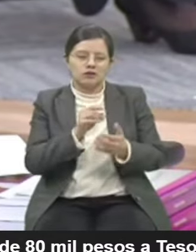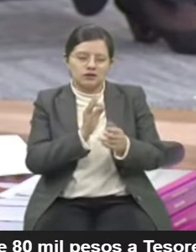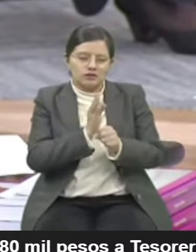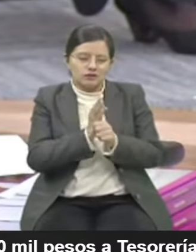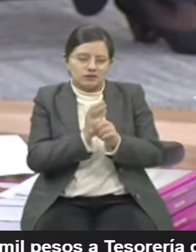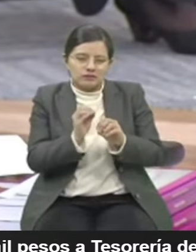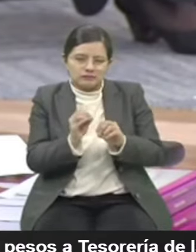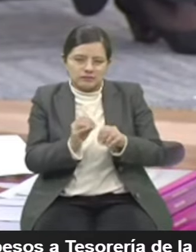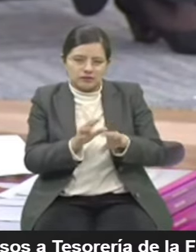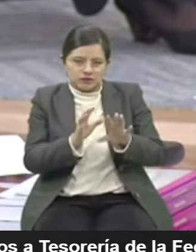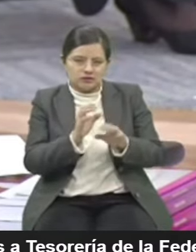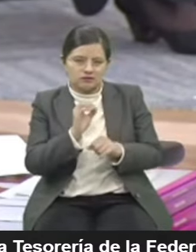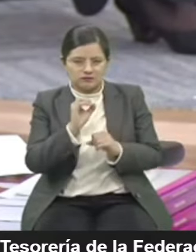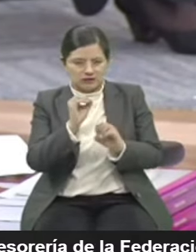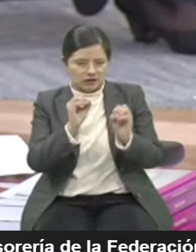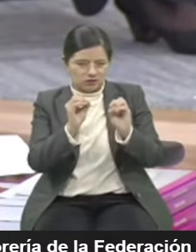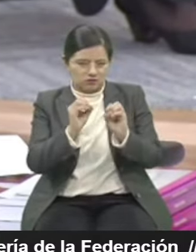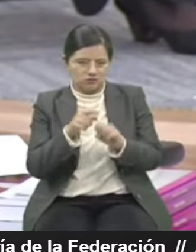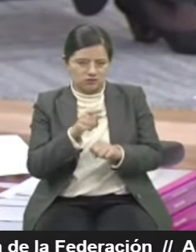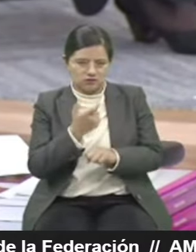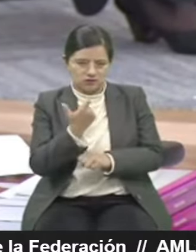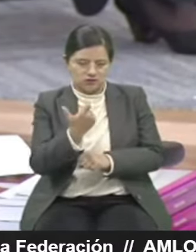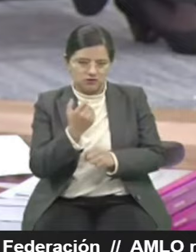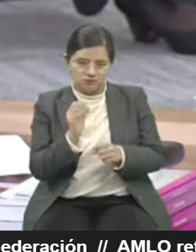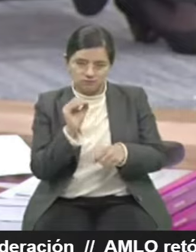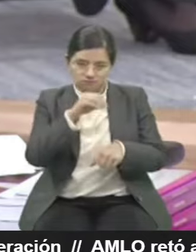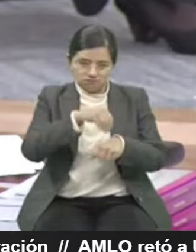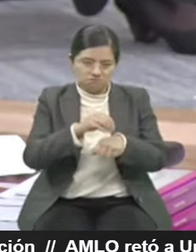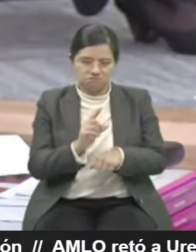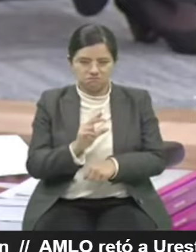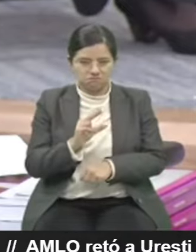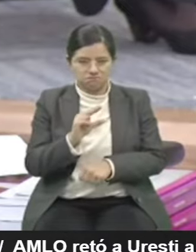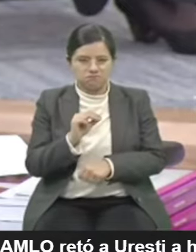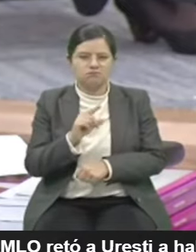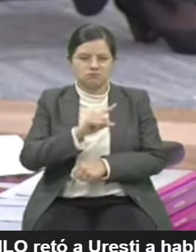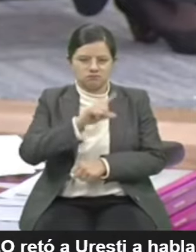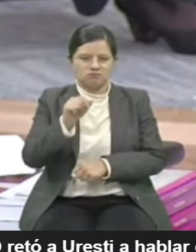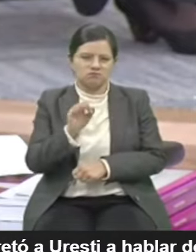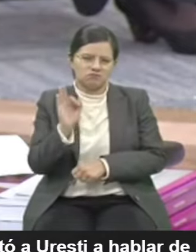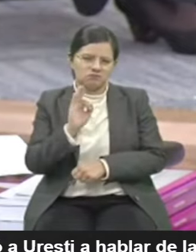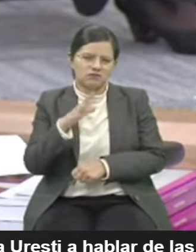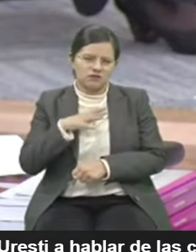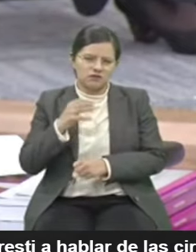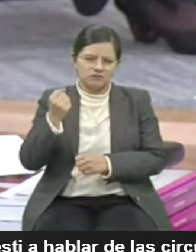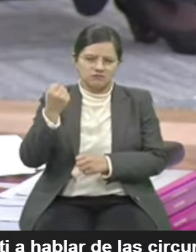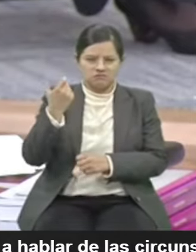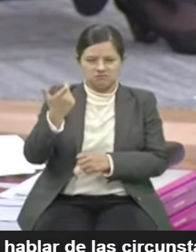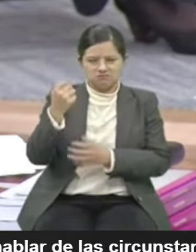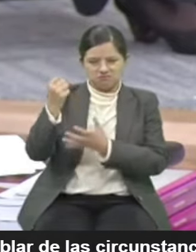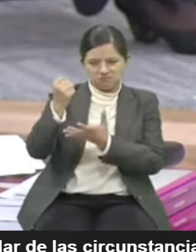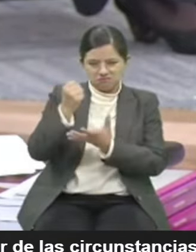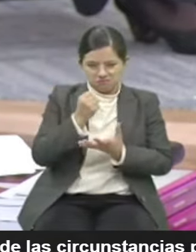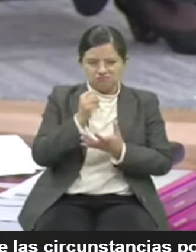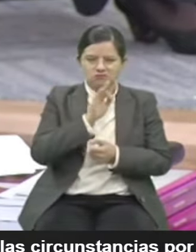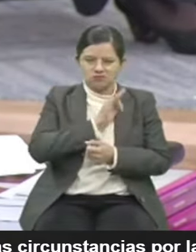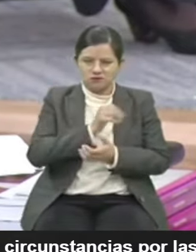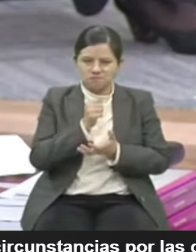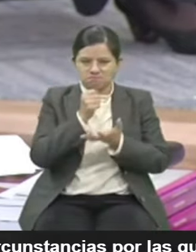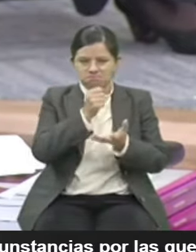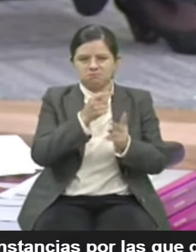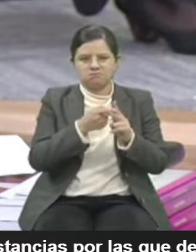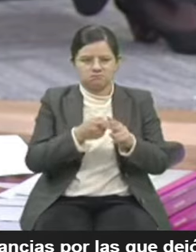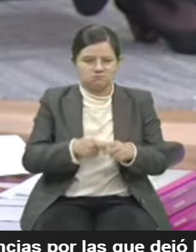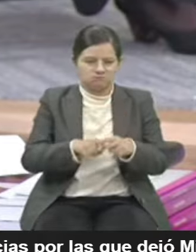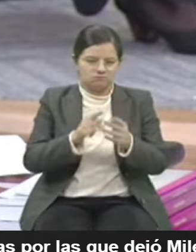eso es importante para tomar esas determinaciones Eh pues conforme se vayan teniendo Eh pues estos estas posibilidades de